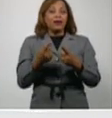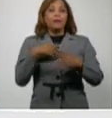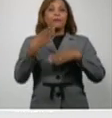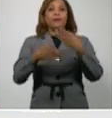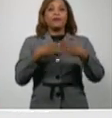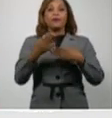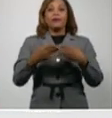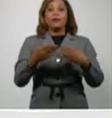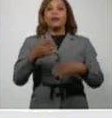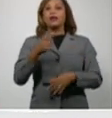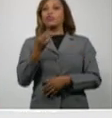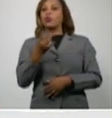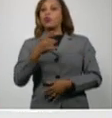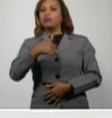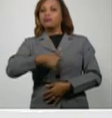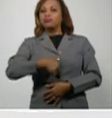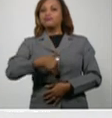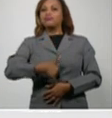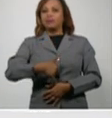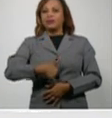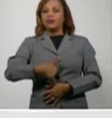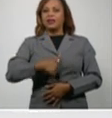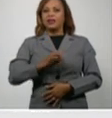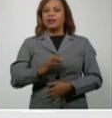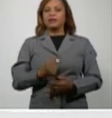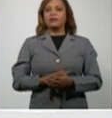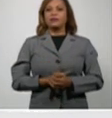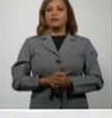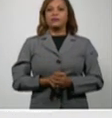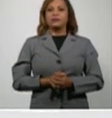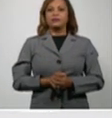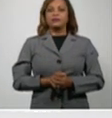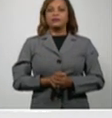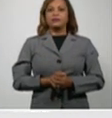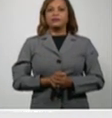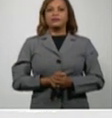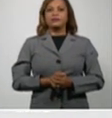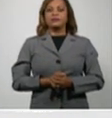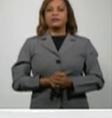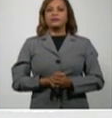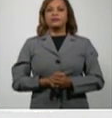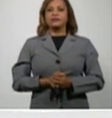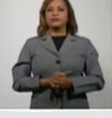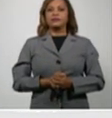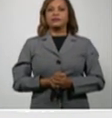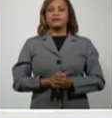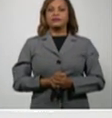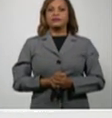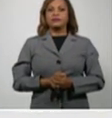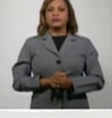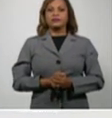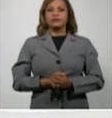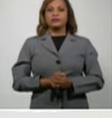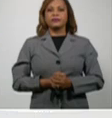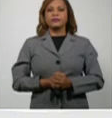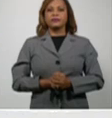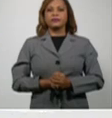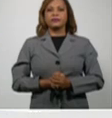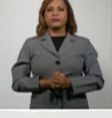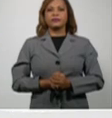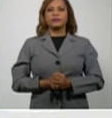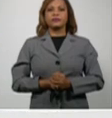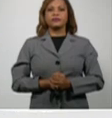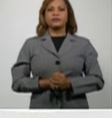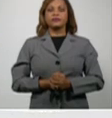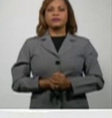poco de dolor en la boca del estómago, como se dice por la población, y